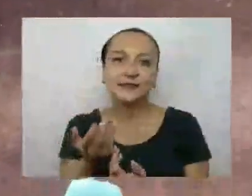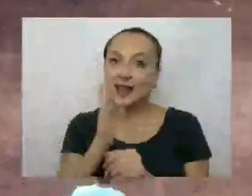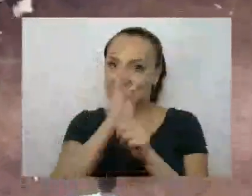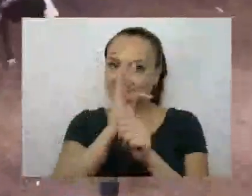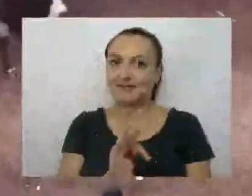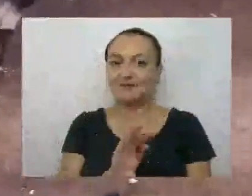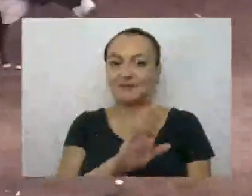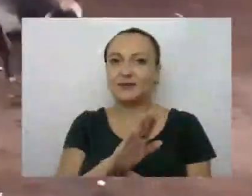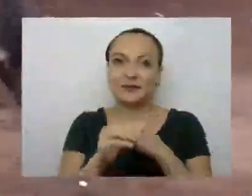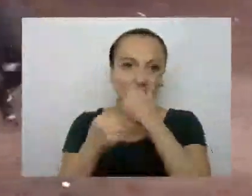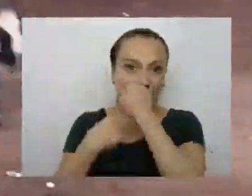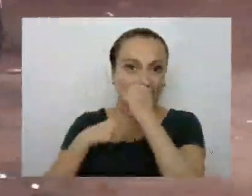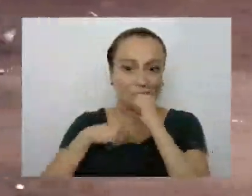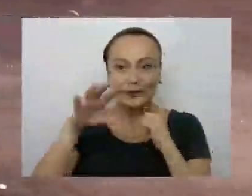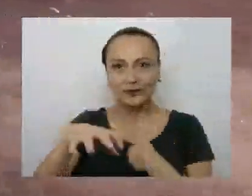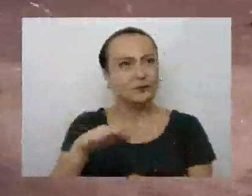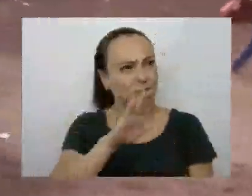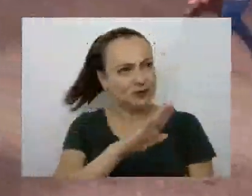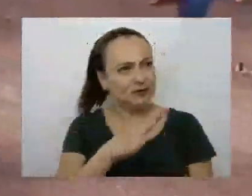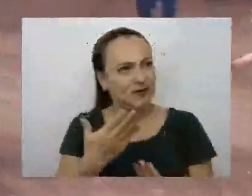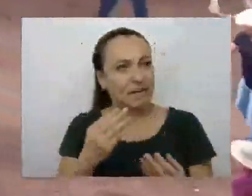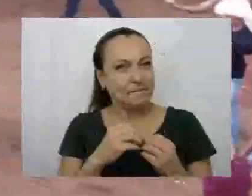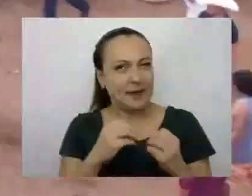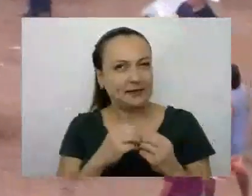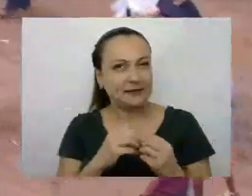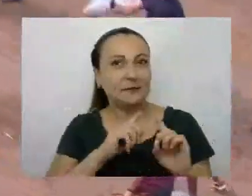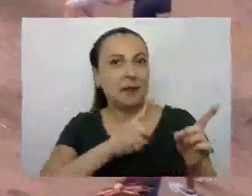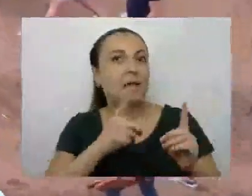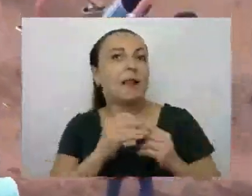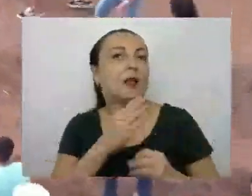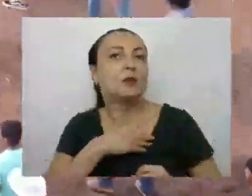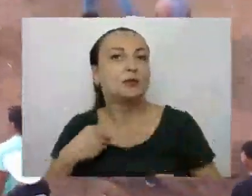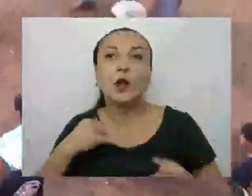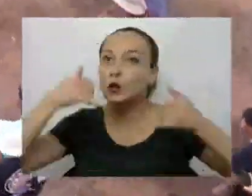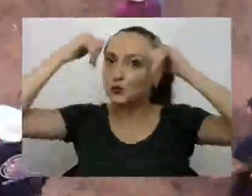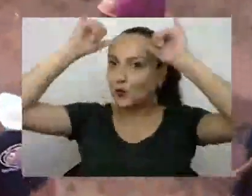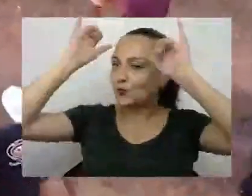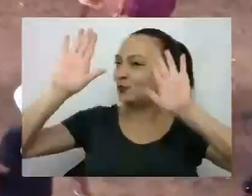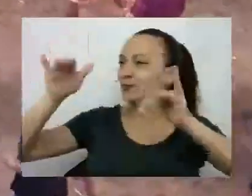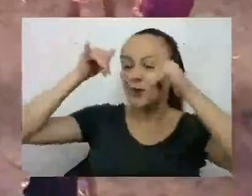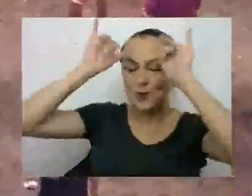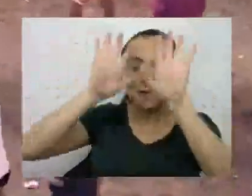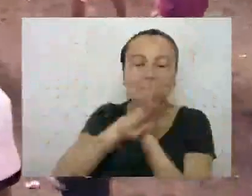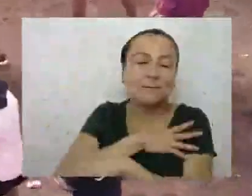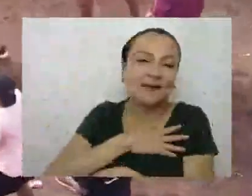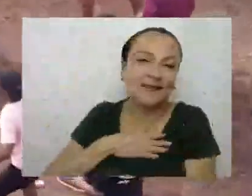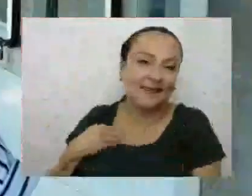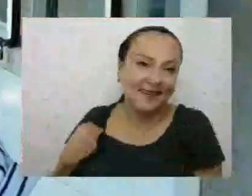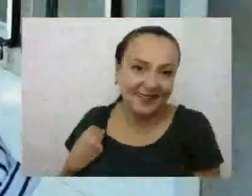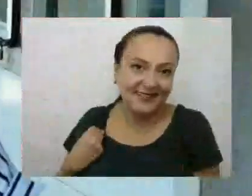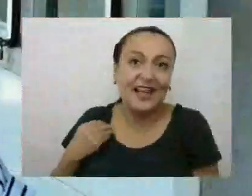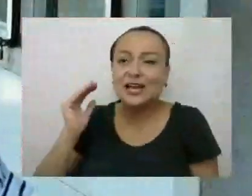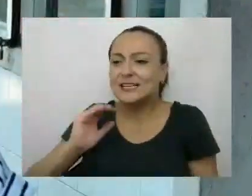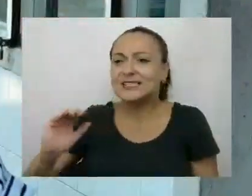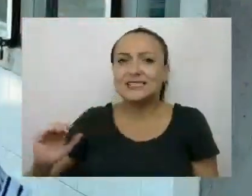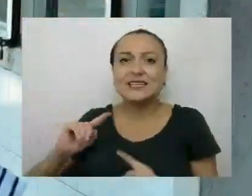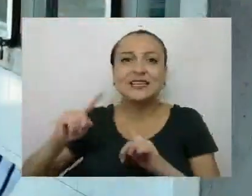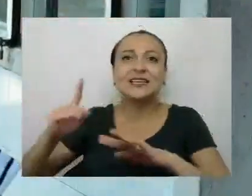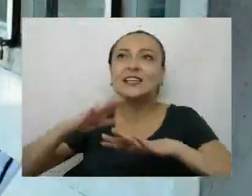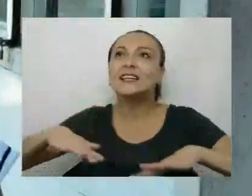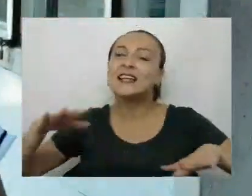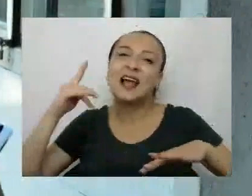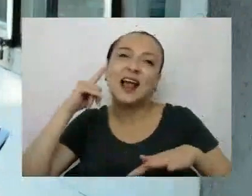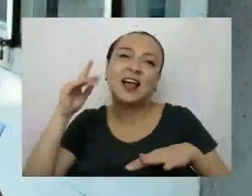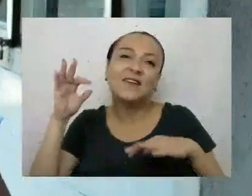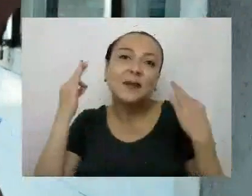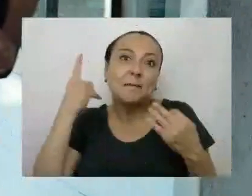nuestro cantón. ¿Y usted a qué es lo que más asiste, qué es lo que más le gusta? Los toros me encantan. Y con los chiquillos al campo ferial, pero